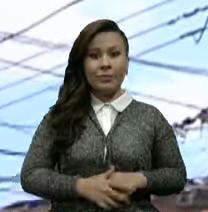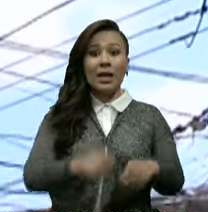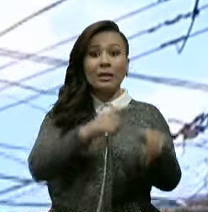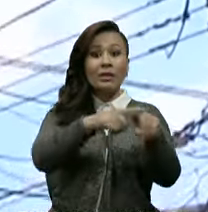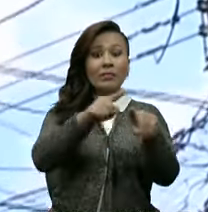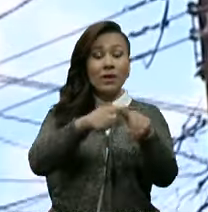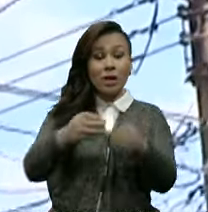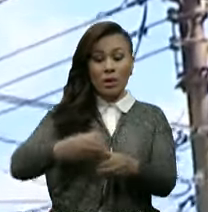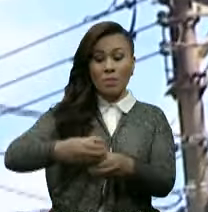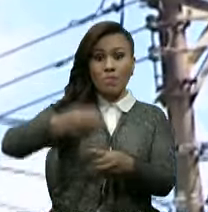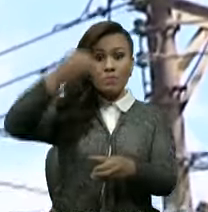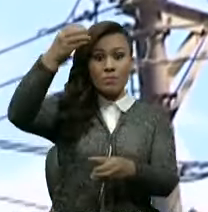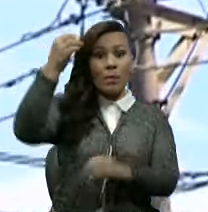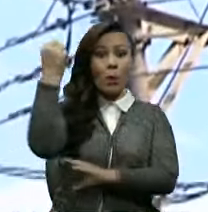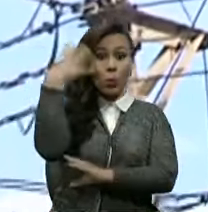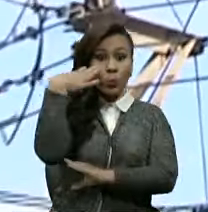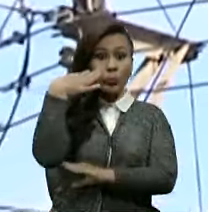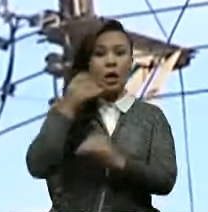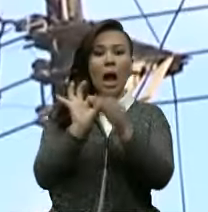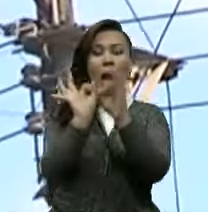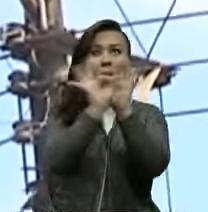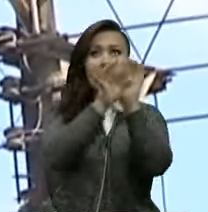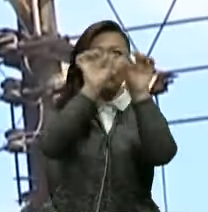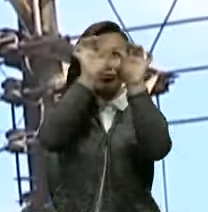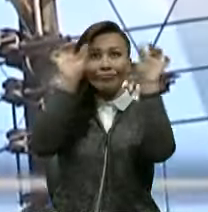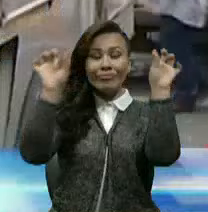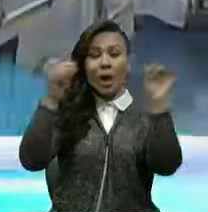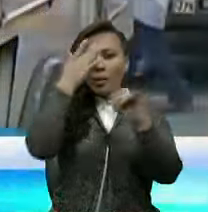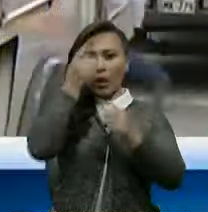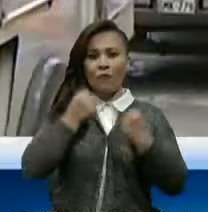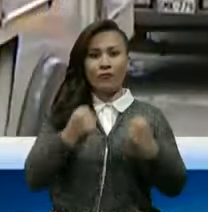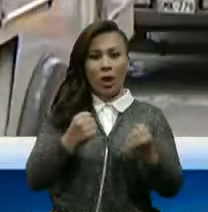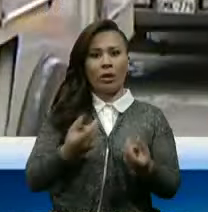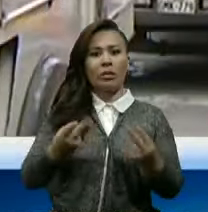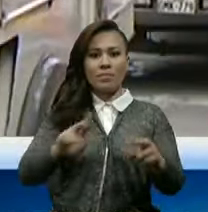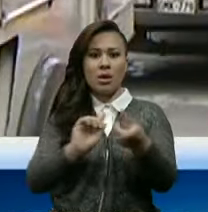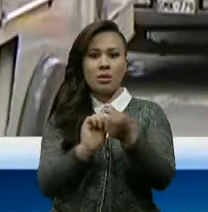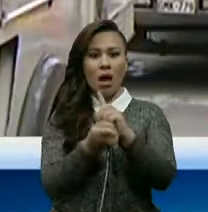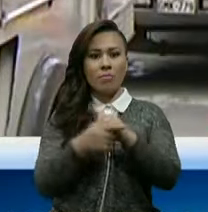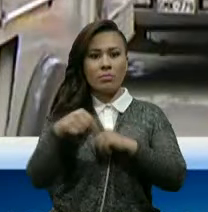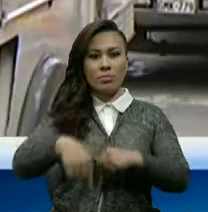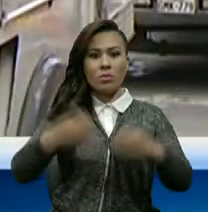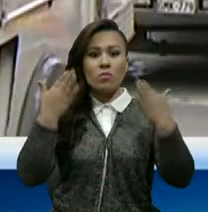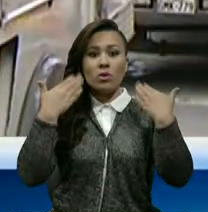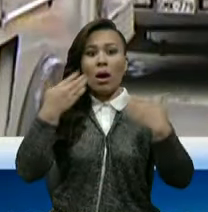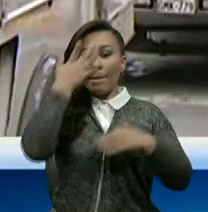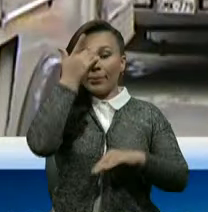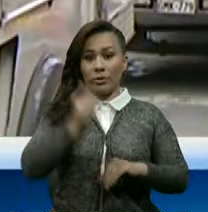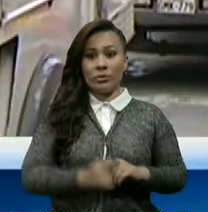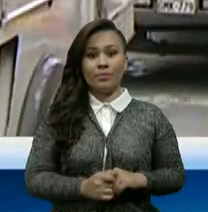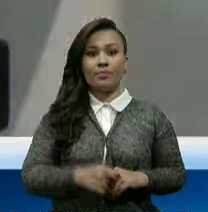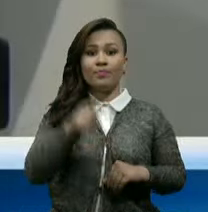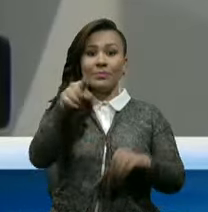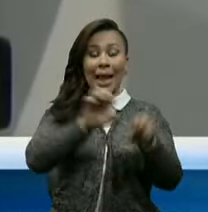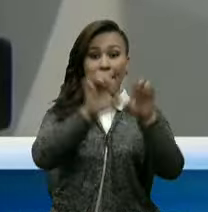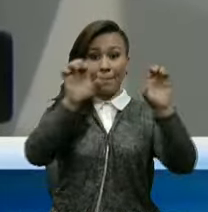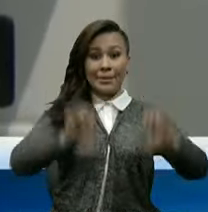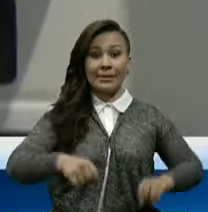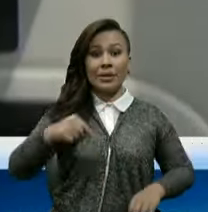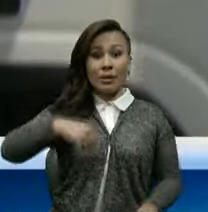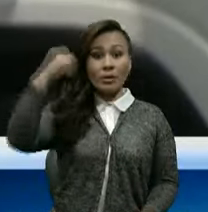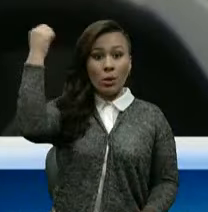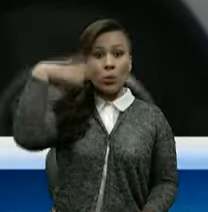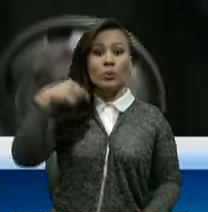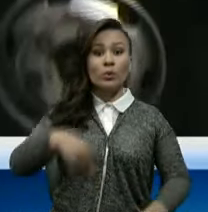Varios son los postes que necesitan ser reforzados o quizás también cambiados en Guayaquil. Y por esto la unidad de negocios de la CENEL